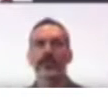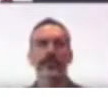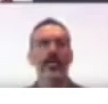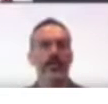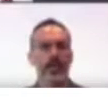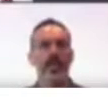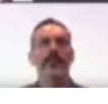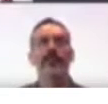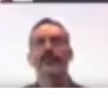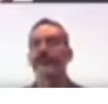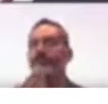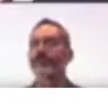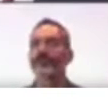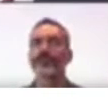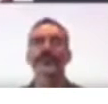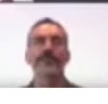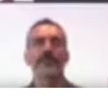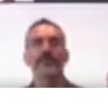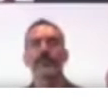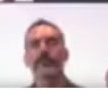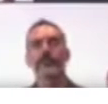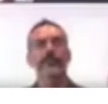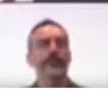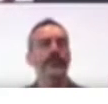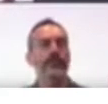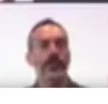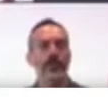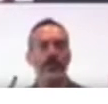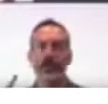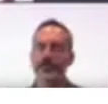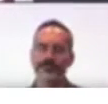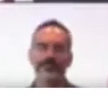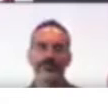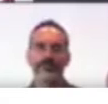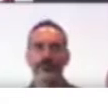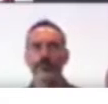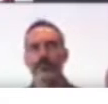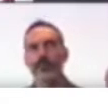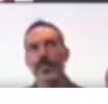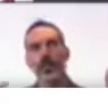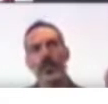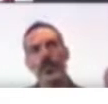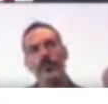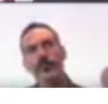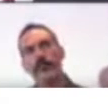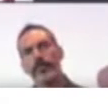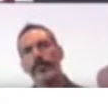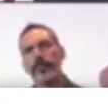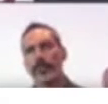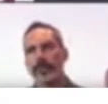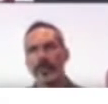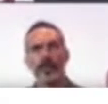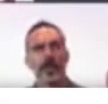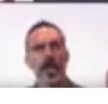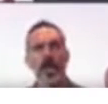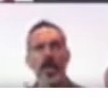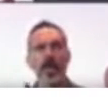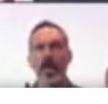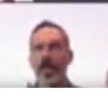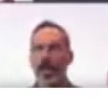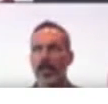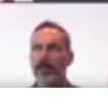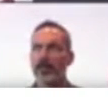bien en los ayuntamientos de Puebla. Y hoy es el informe de Eduardo Rivera